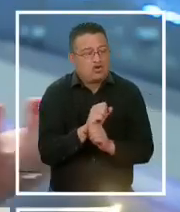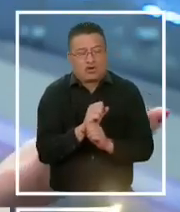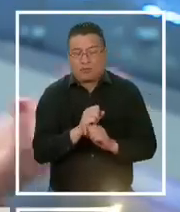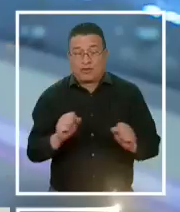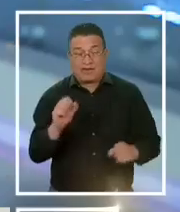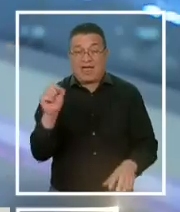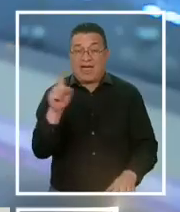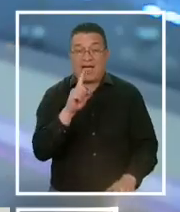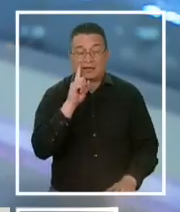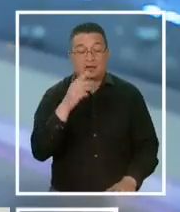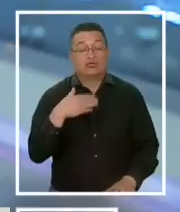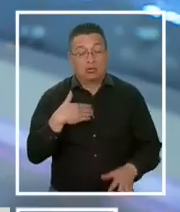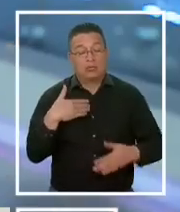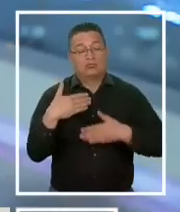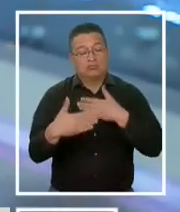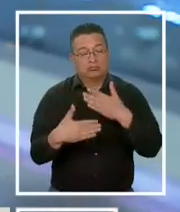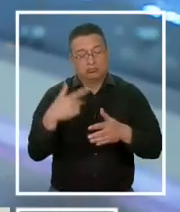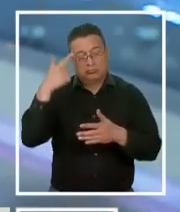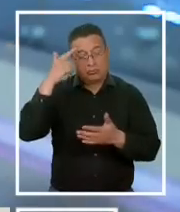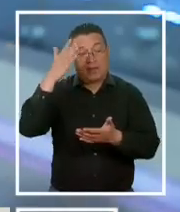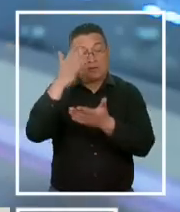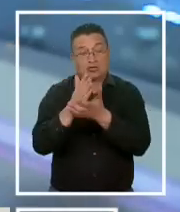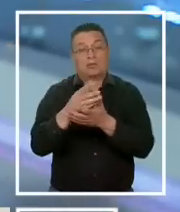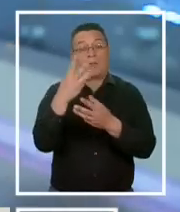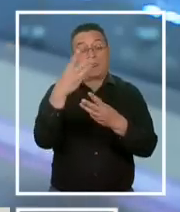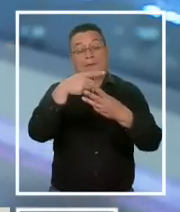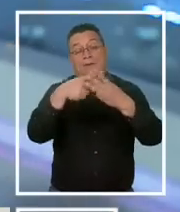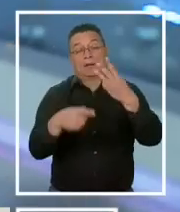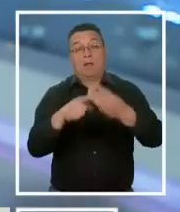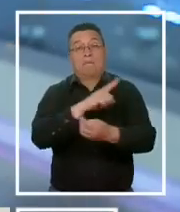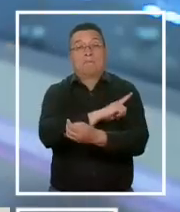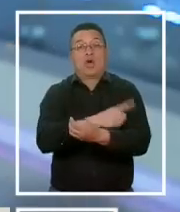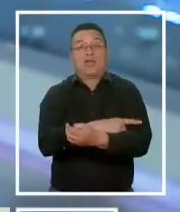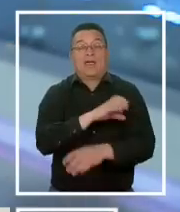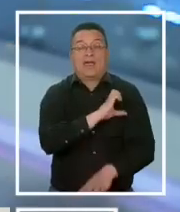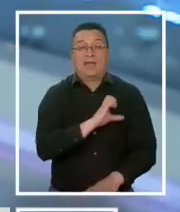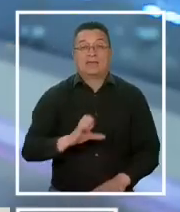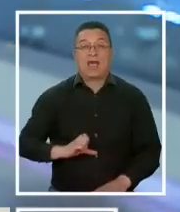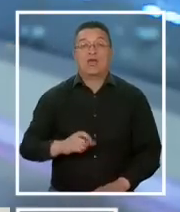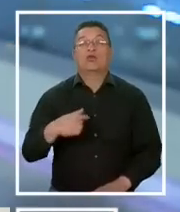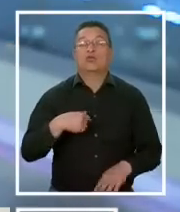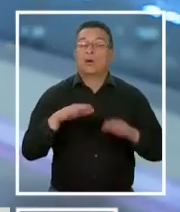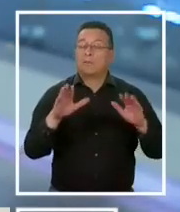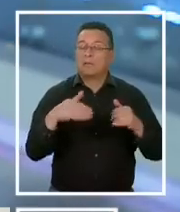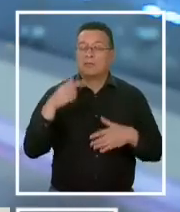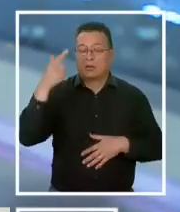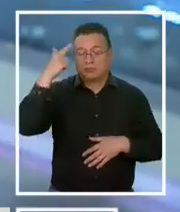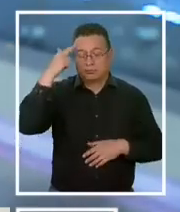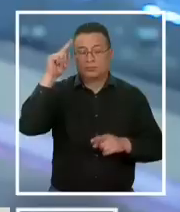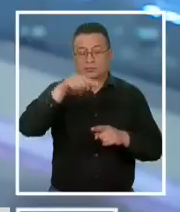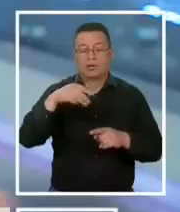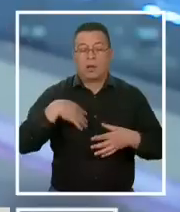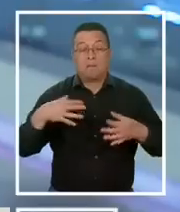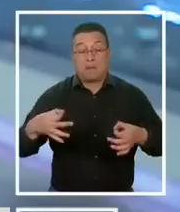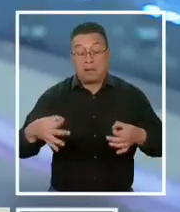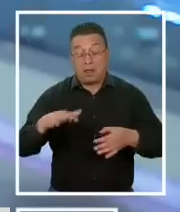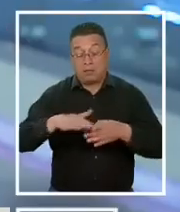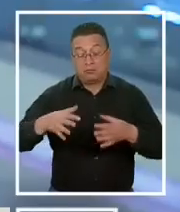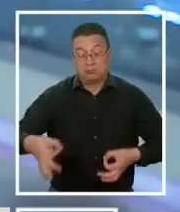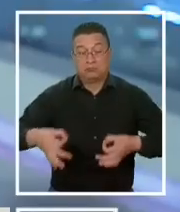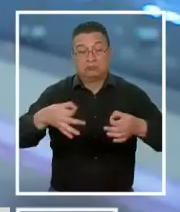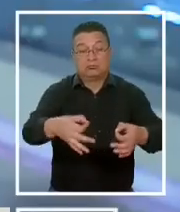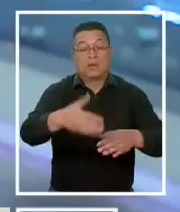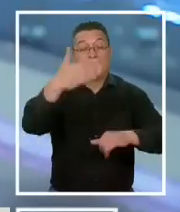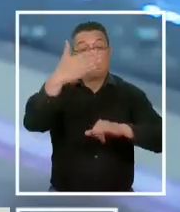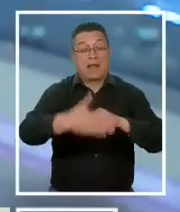yo espero obviamente yo sigo un proceso y es una decisión que tienen que tomar los tres poderes del Estado pero yo tengo la misma convicción con la que fui a dejar mis papeles dentro del